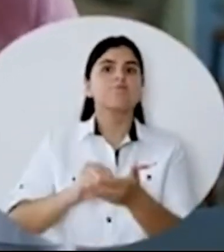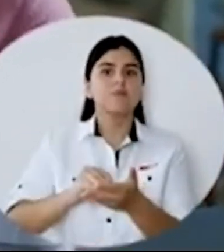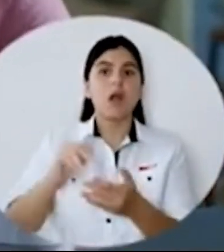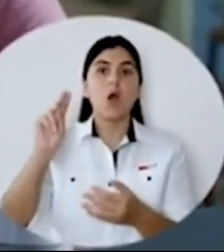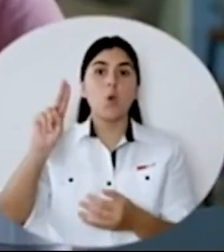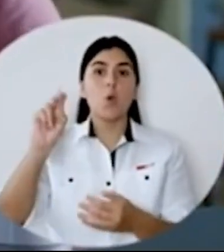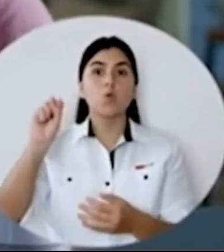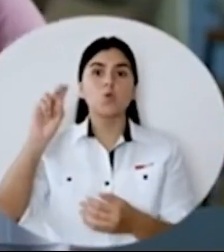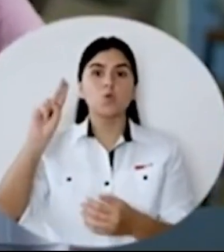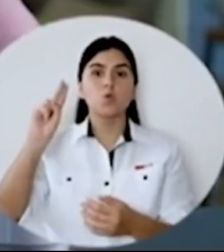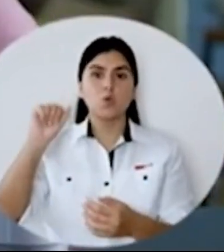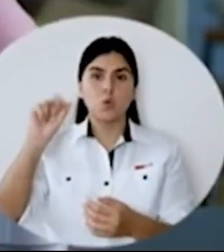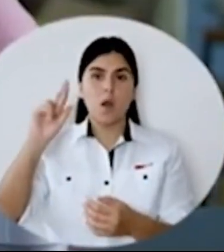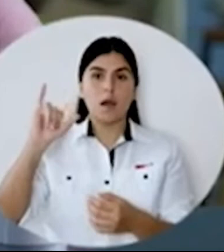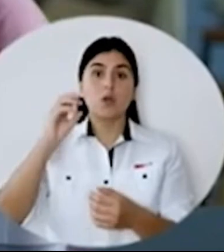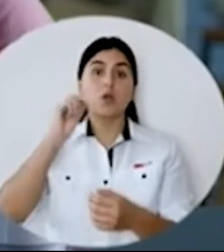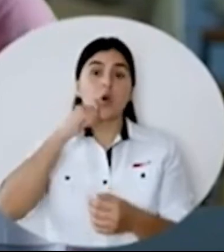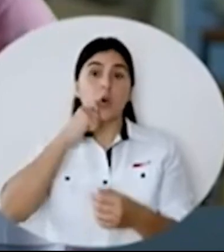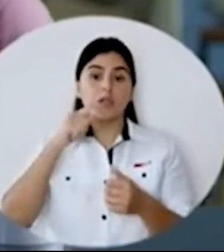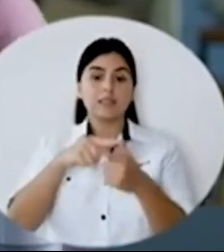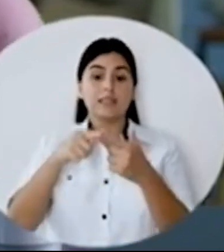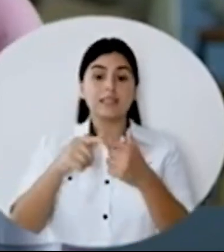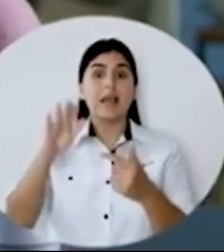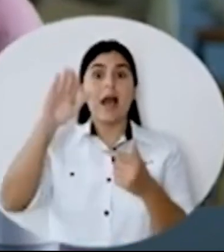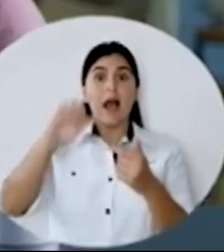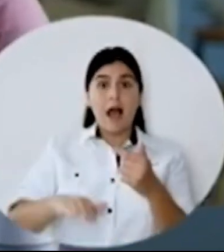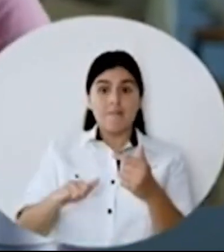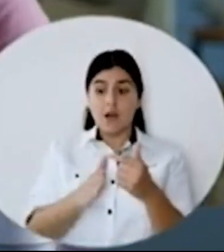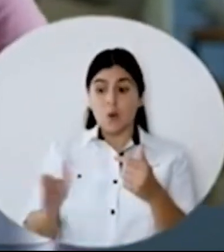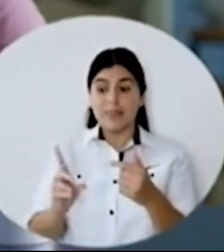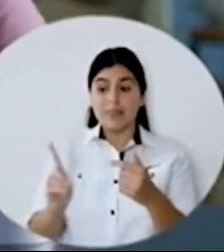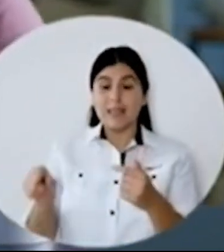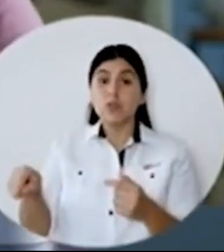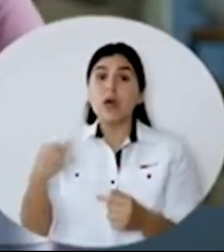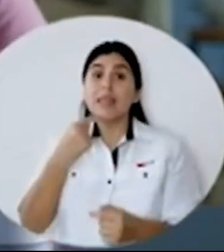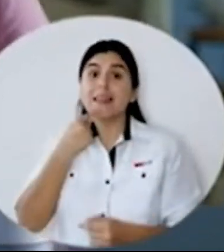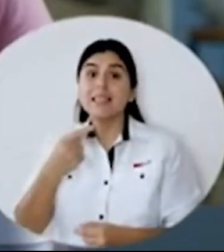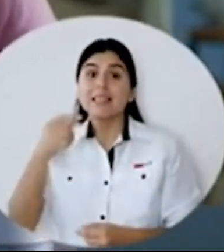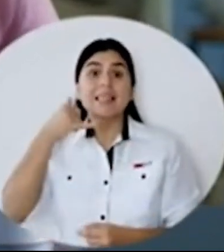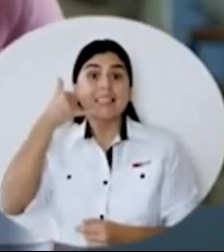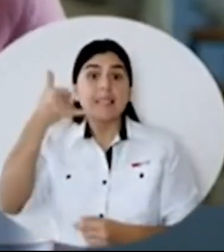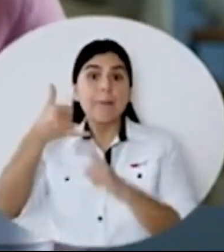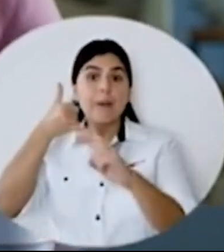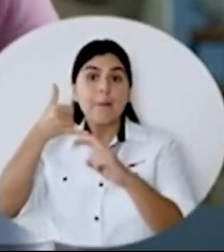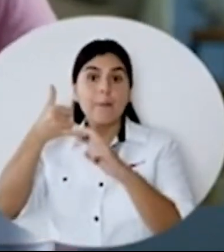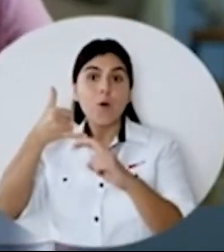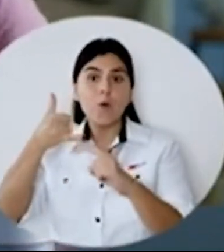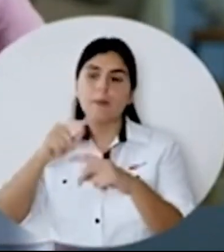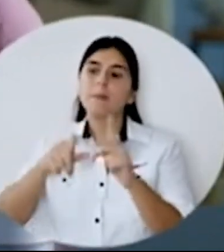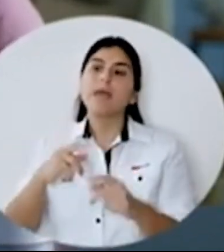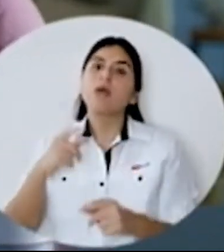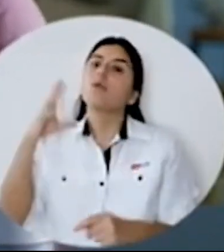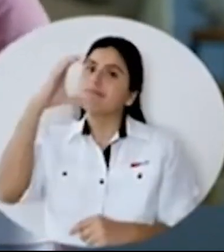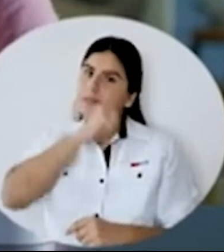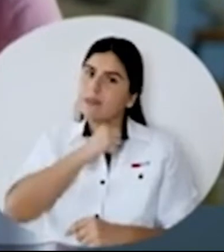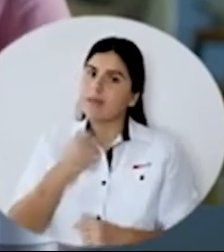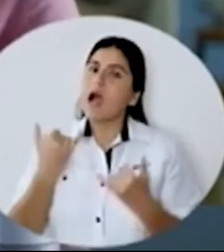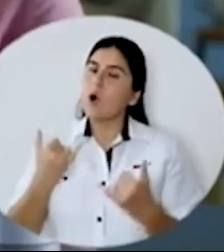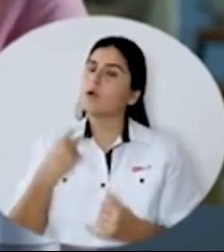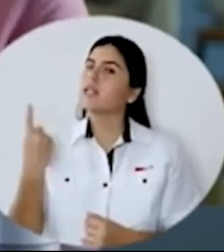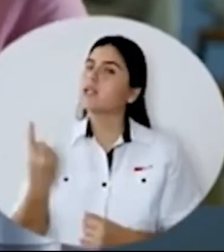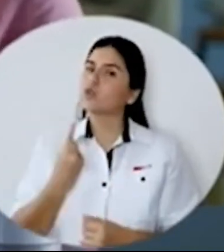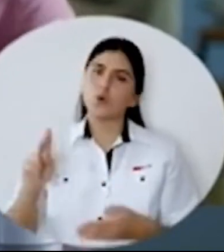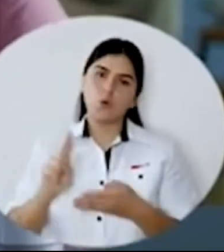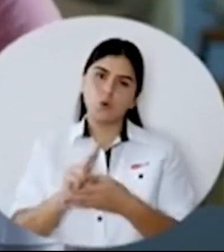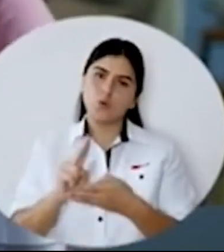contraseña, se va a la parte de abajo, al lado derecho, donde dice Simpe Móvil. Eso sí, deben tener en cuenta que ahorita solamente está